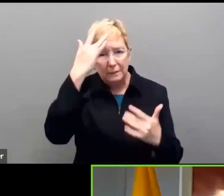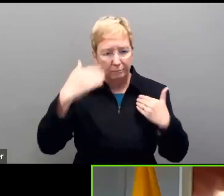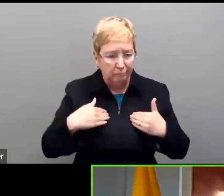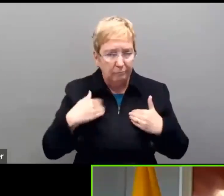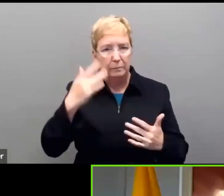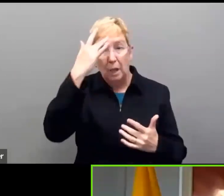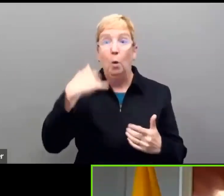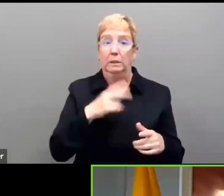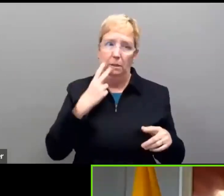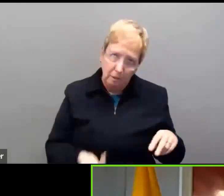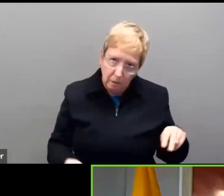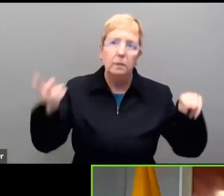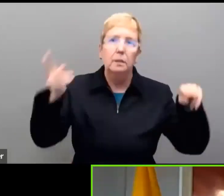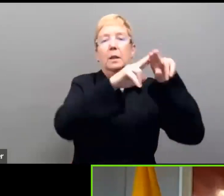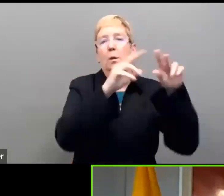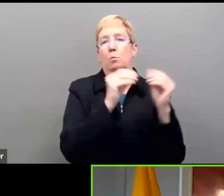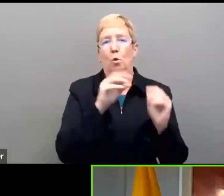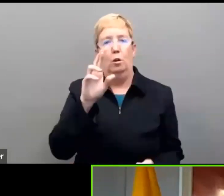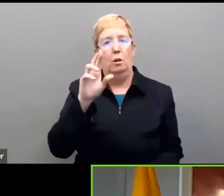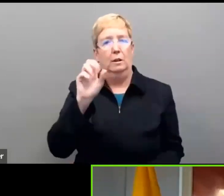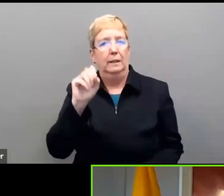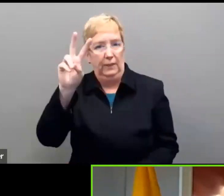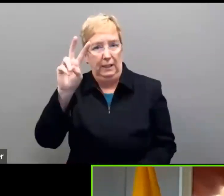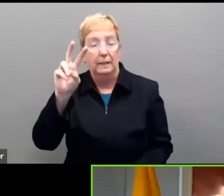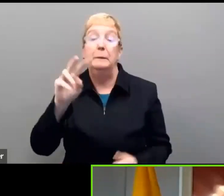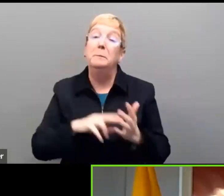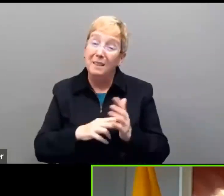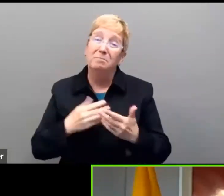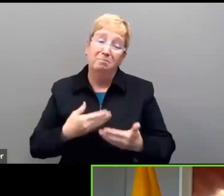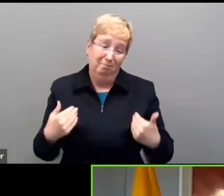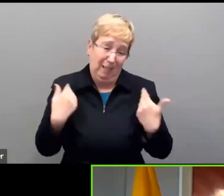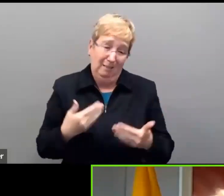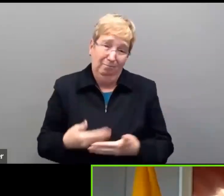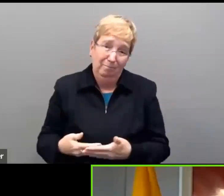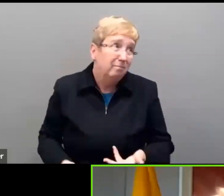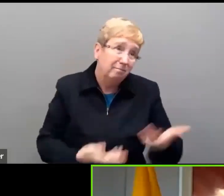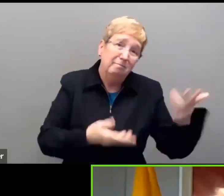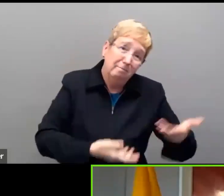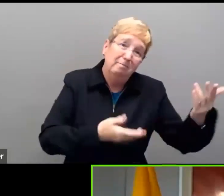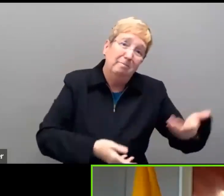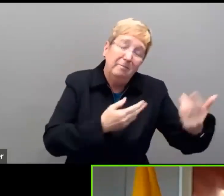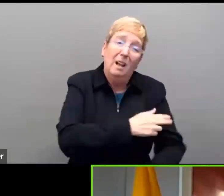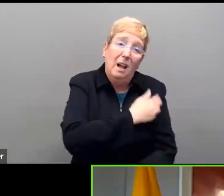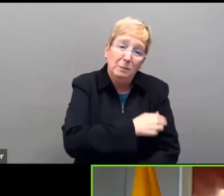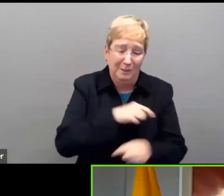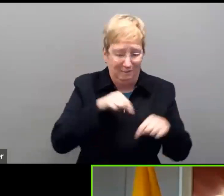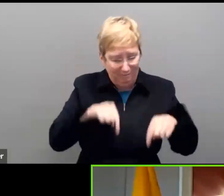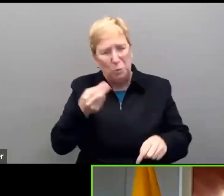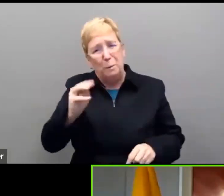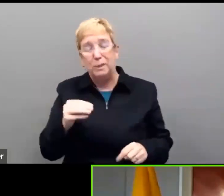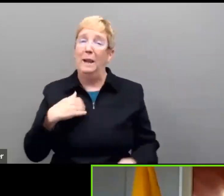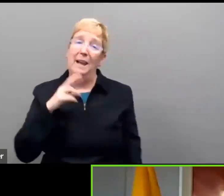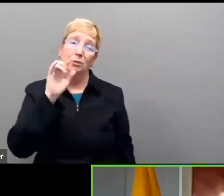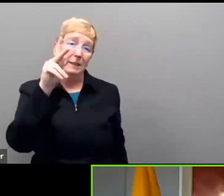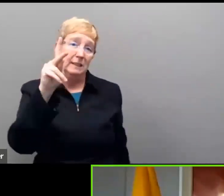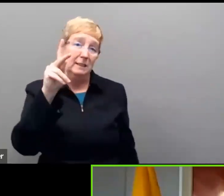tener suficiente personal de atención médica para que nos apoye y nos dé tratamiento, especialmente con las